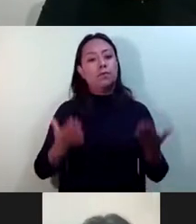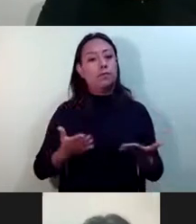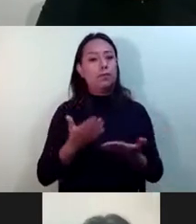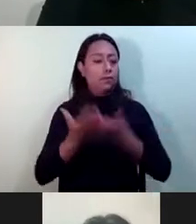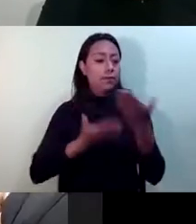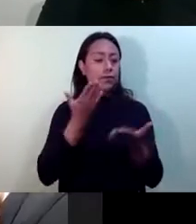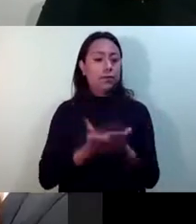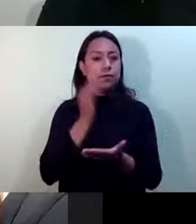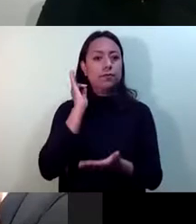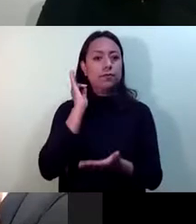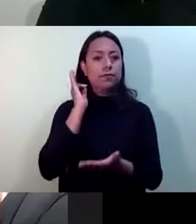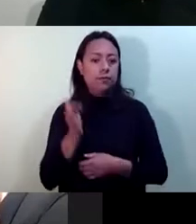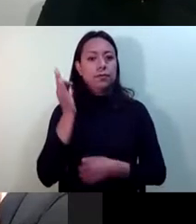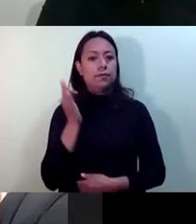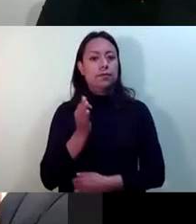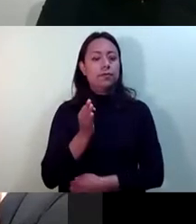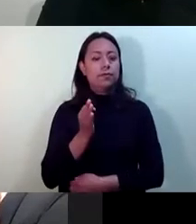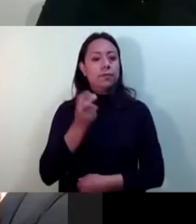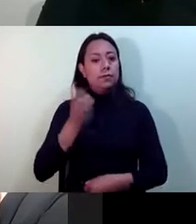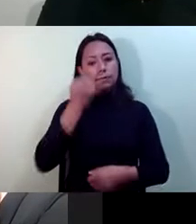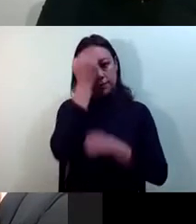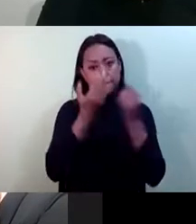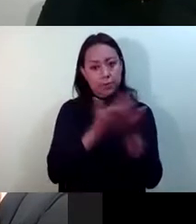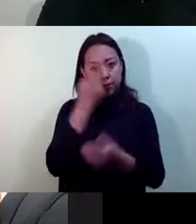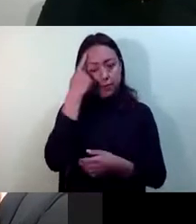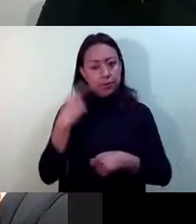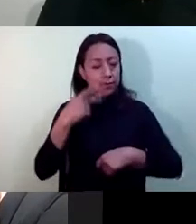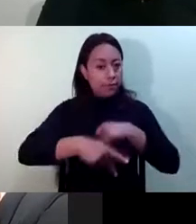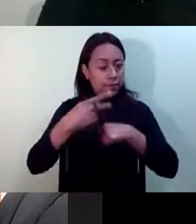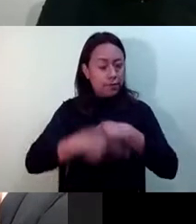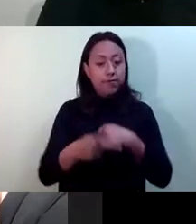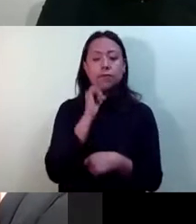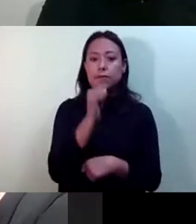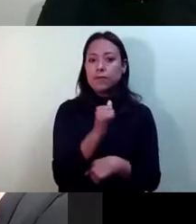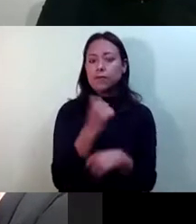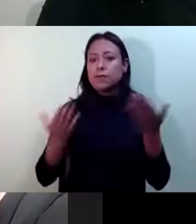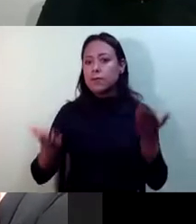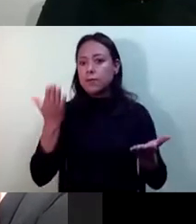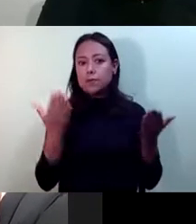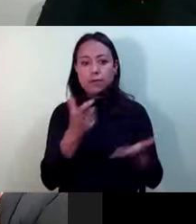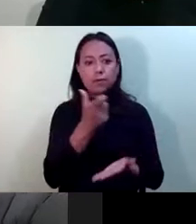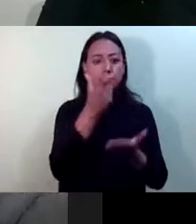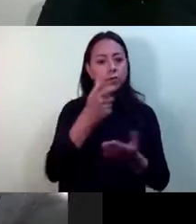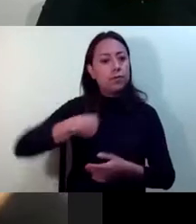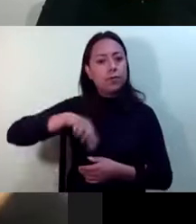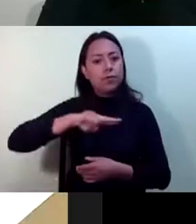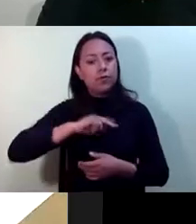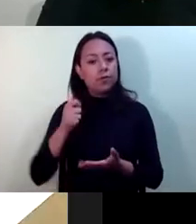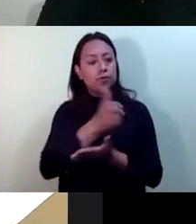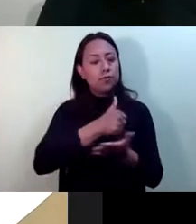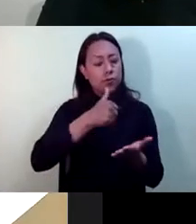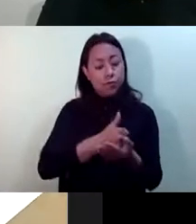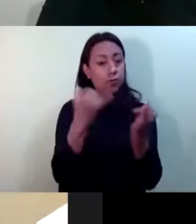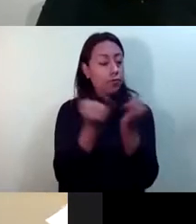efecto de no poner en riesgo el balance presupuestario de nuestra ciudad ni los recursos para